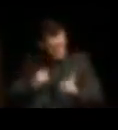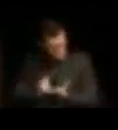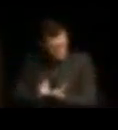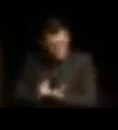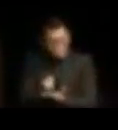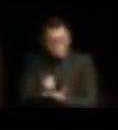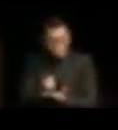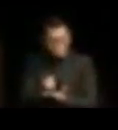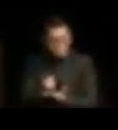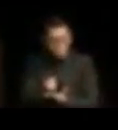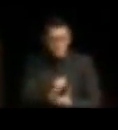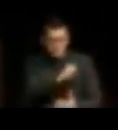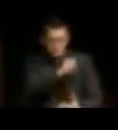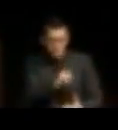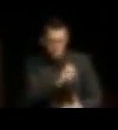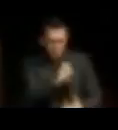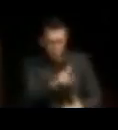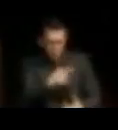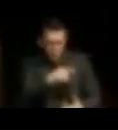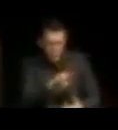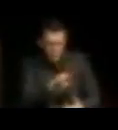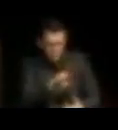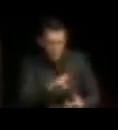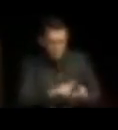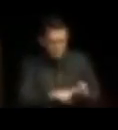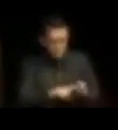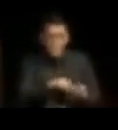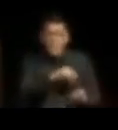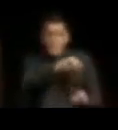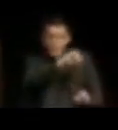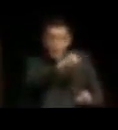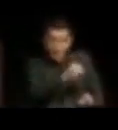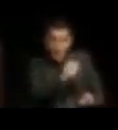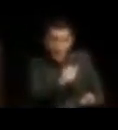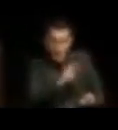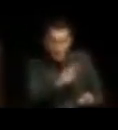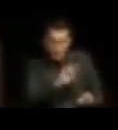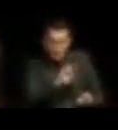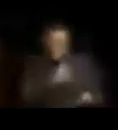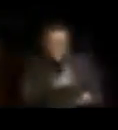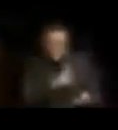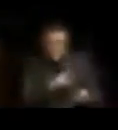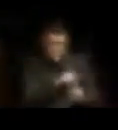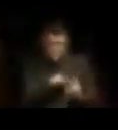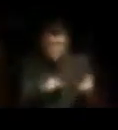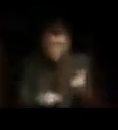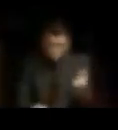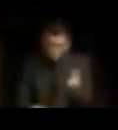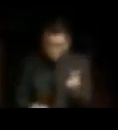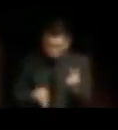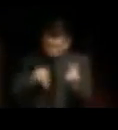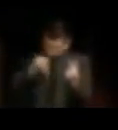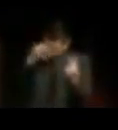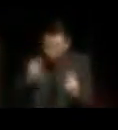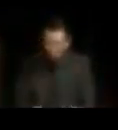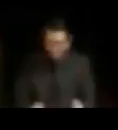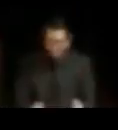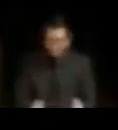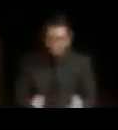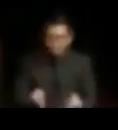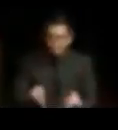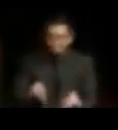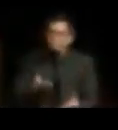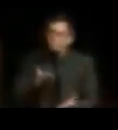tajante: Jorge Antonio Mercado Alonso y Javier Francisco Arredondo Verdugo eran estudiantes